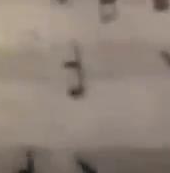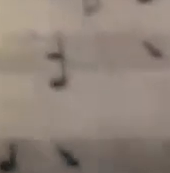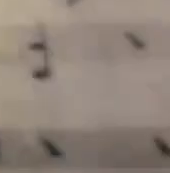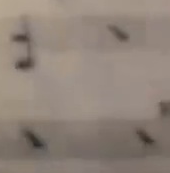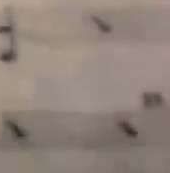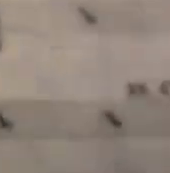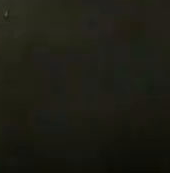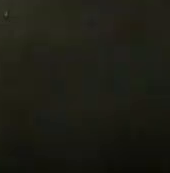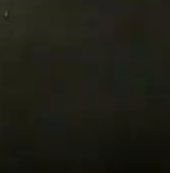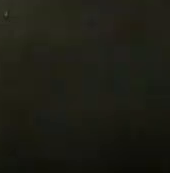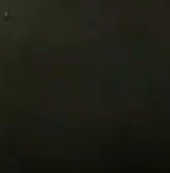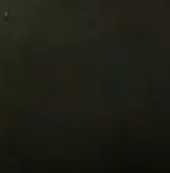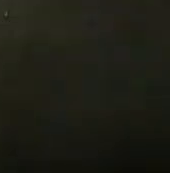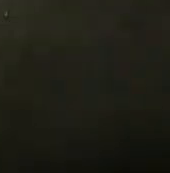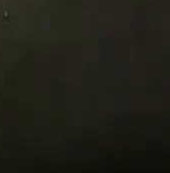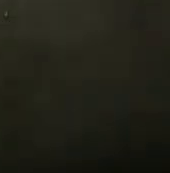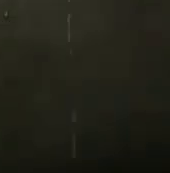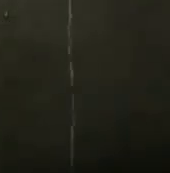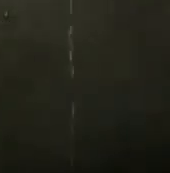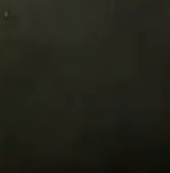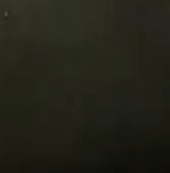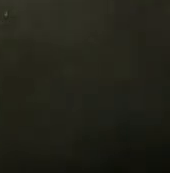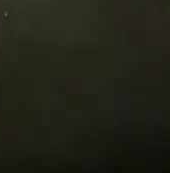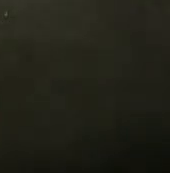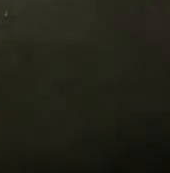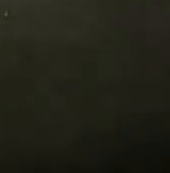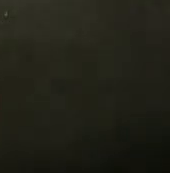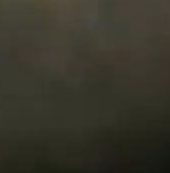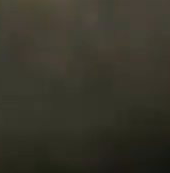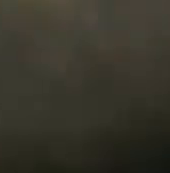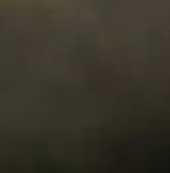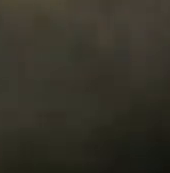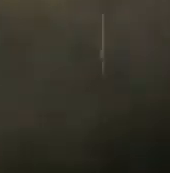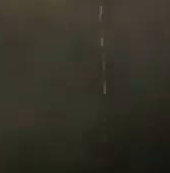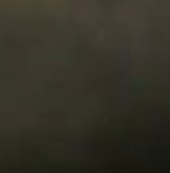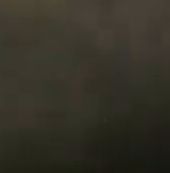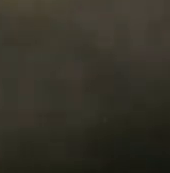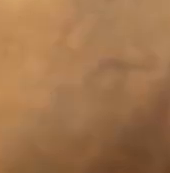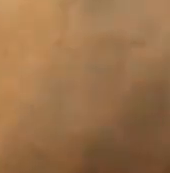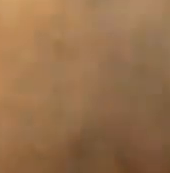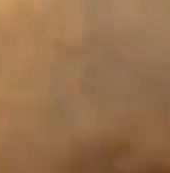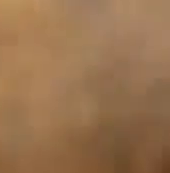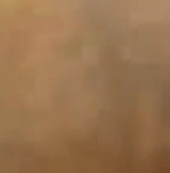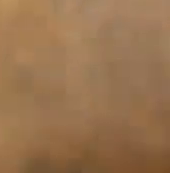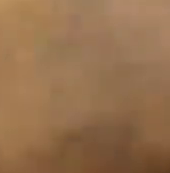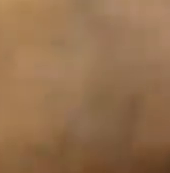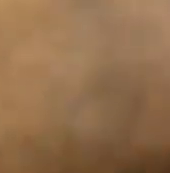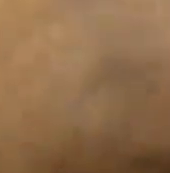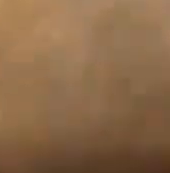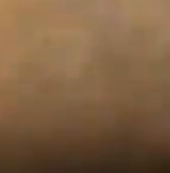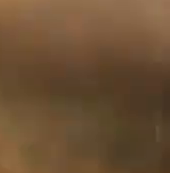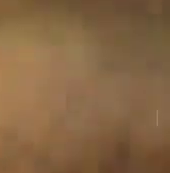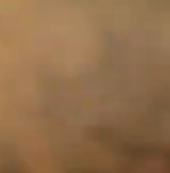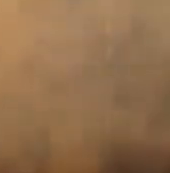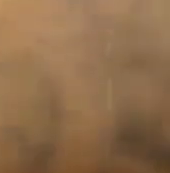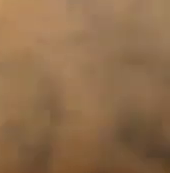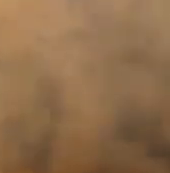el himno nacional mexicano, compuesto por Francisco González Bocanegra y Jaime Nuno.